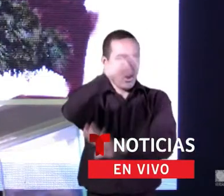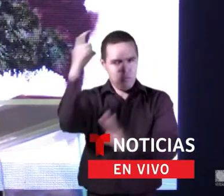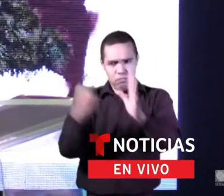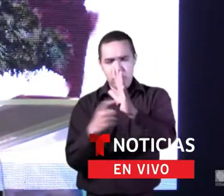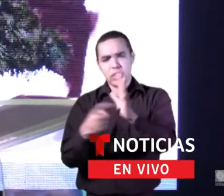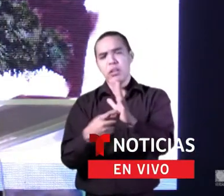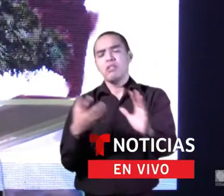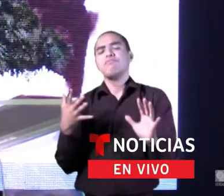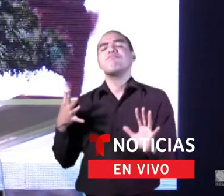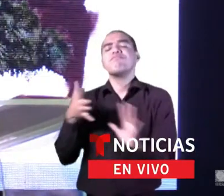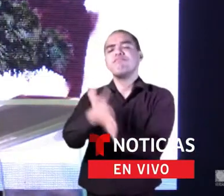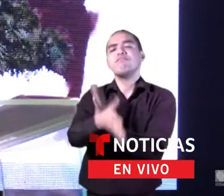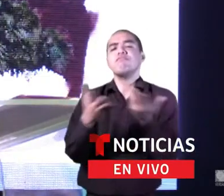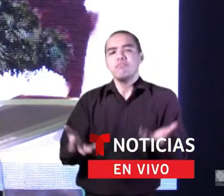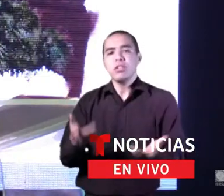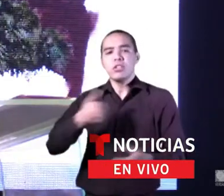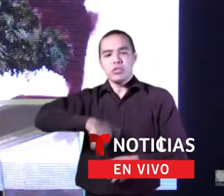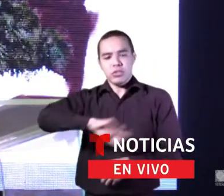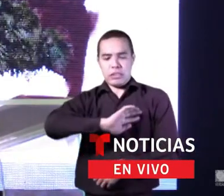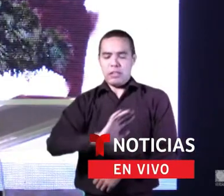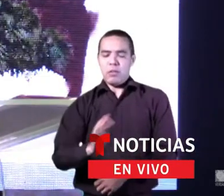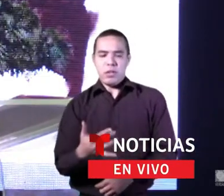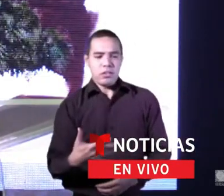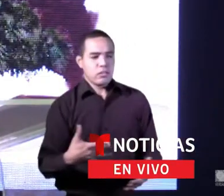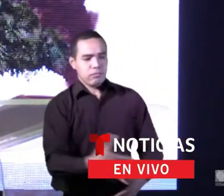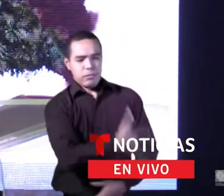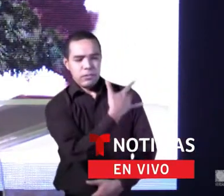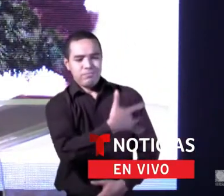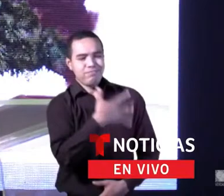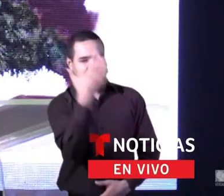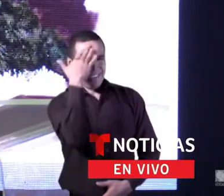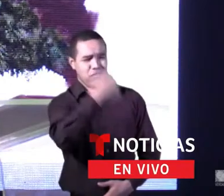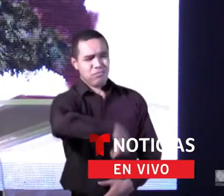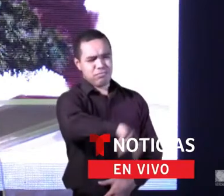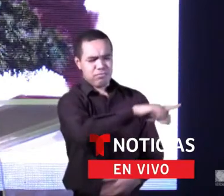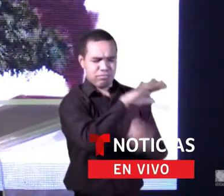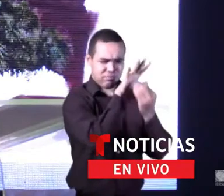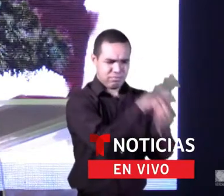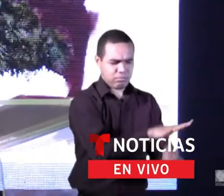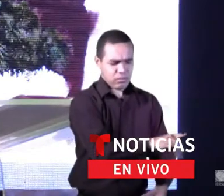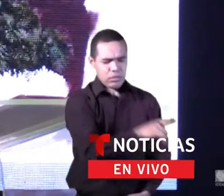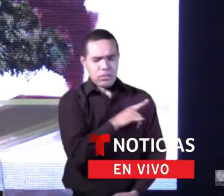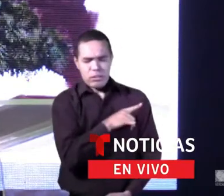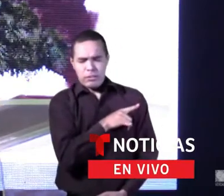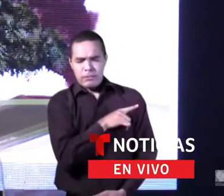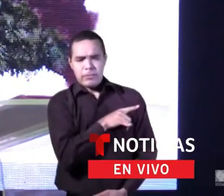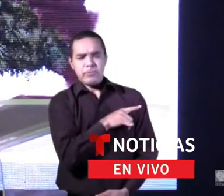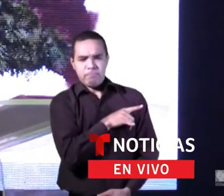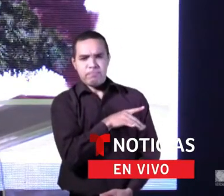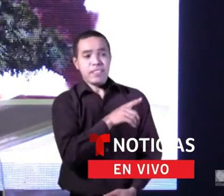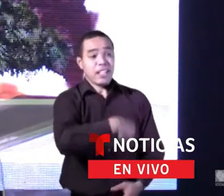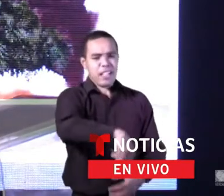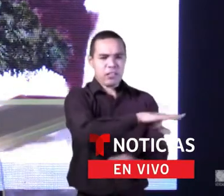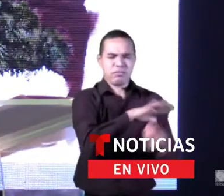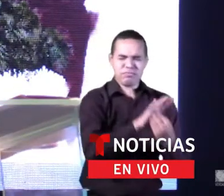sentimientos que nos embargan al asumir el dolor irreparable que han causado